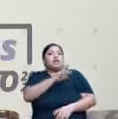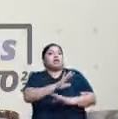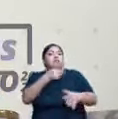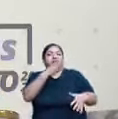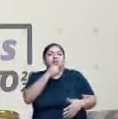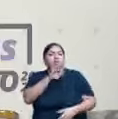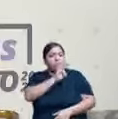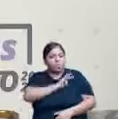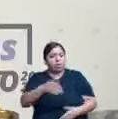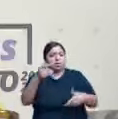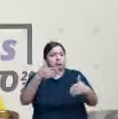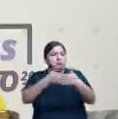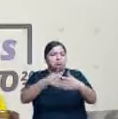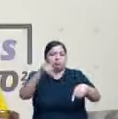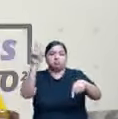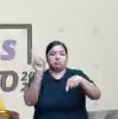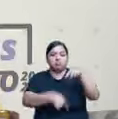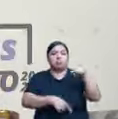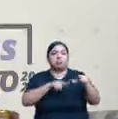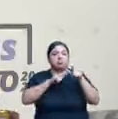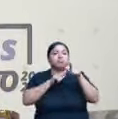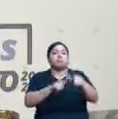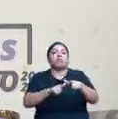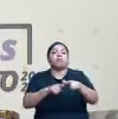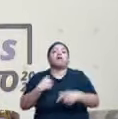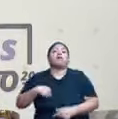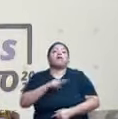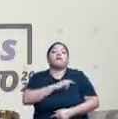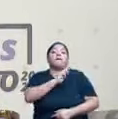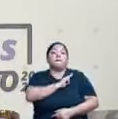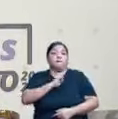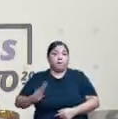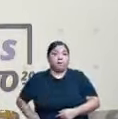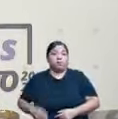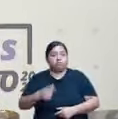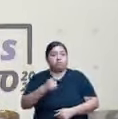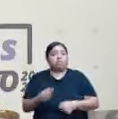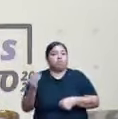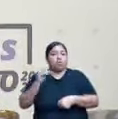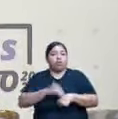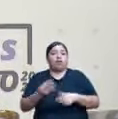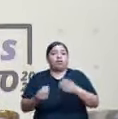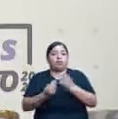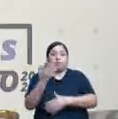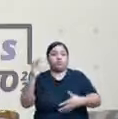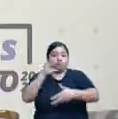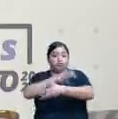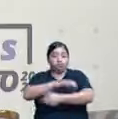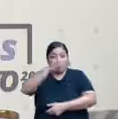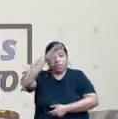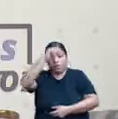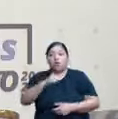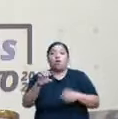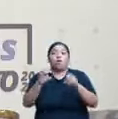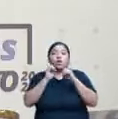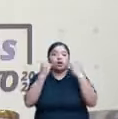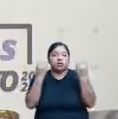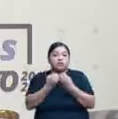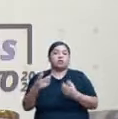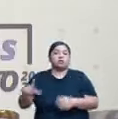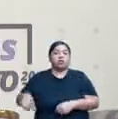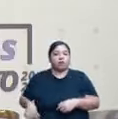adelante. Y como municipio, nuestra gestión, implementaremos convenios con organizaciones privadas, así como públicas, para